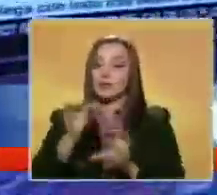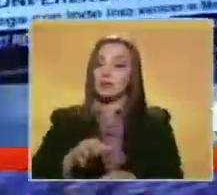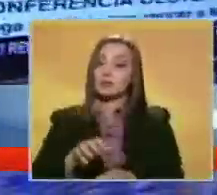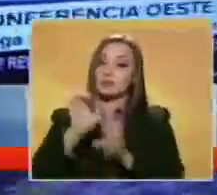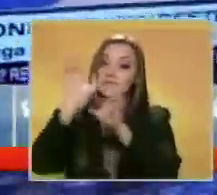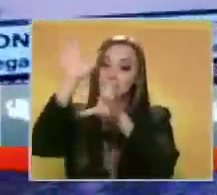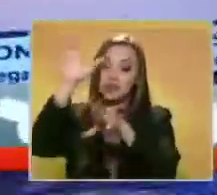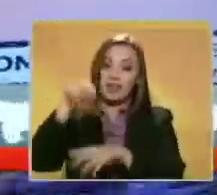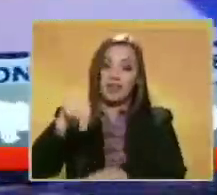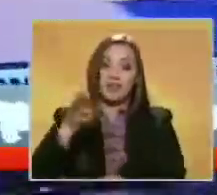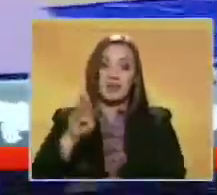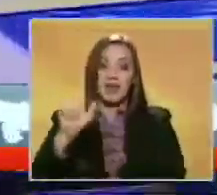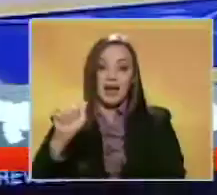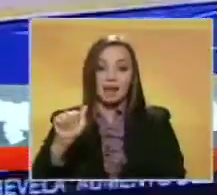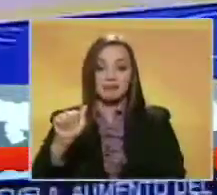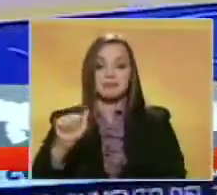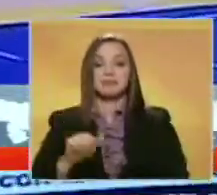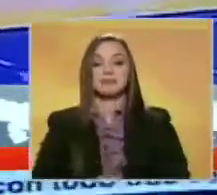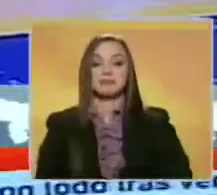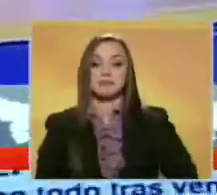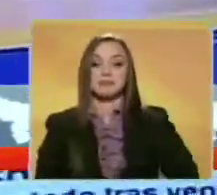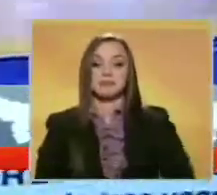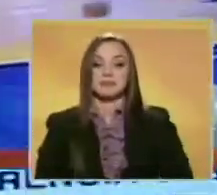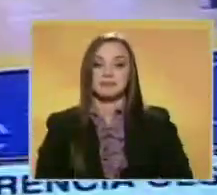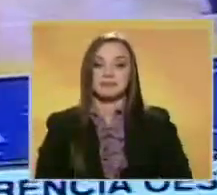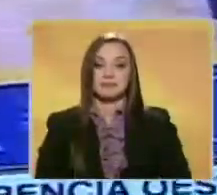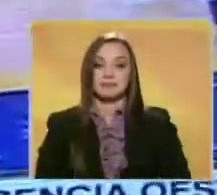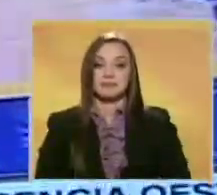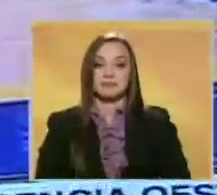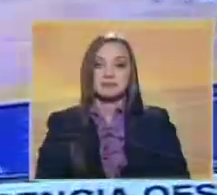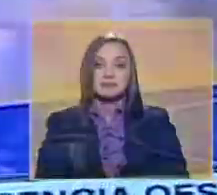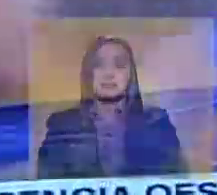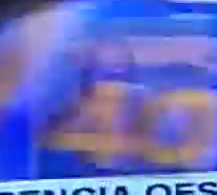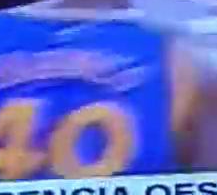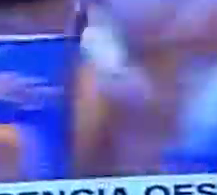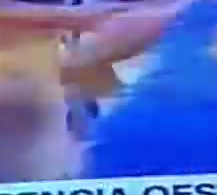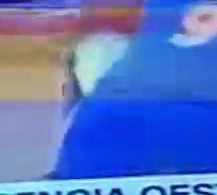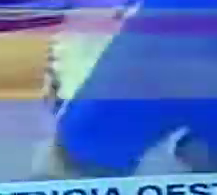postemporada de la NBA. Los detalles en breve.